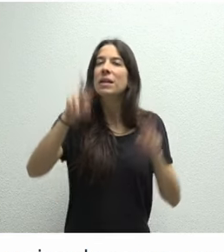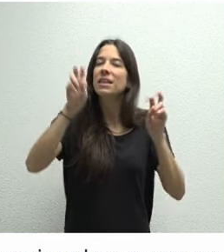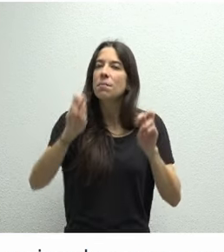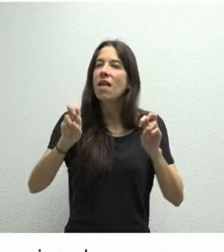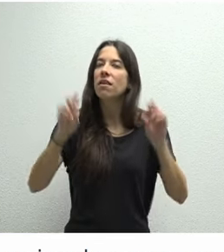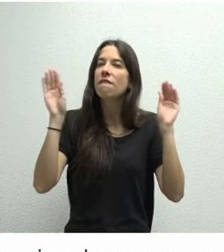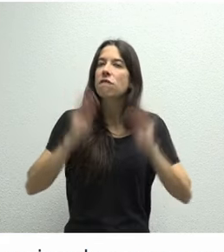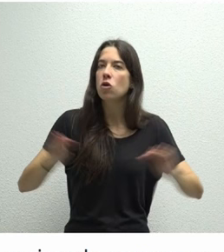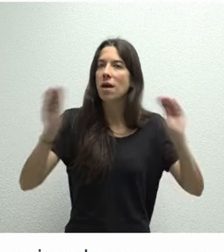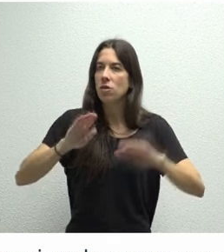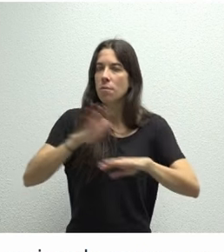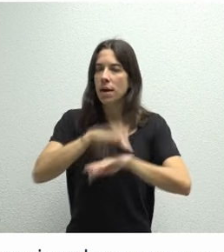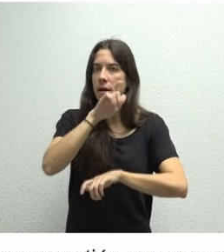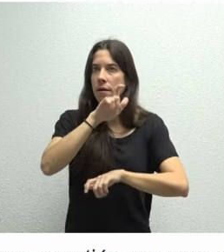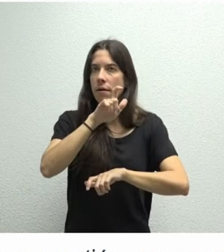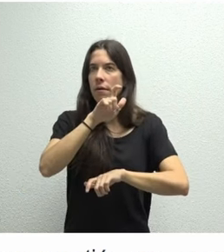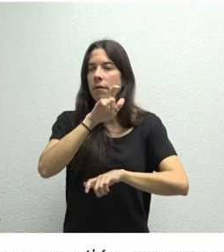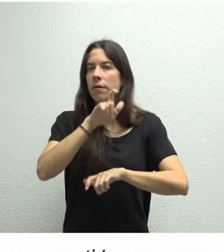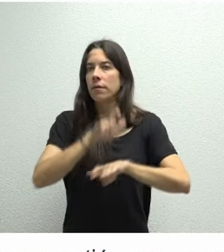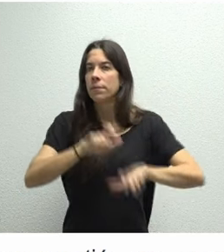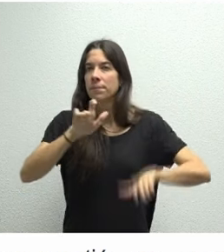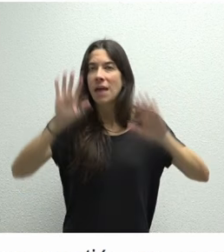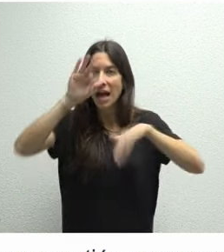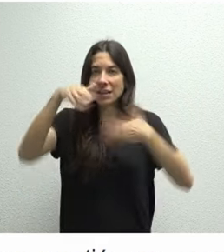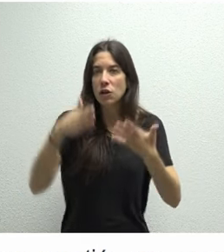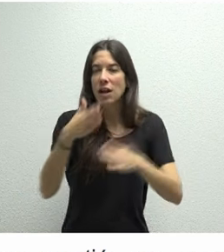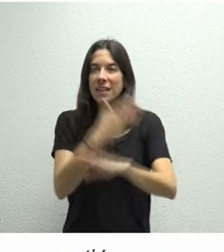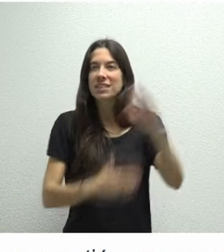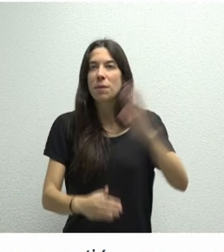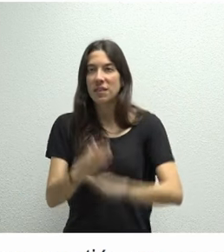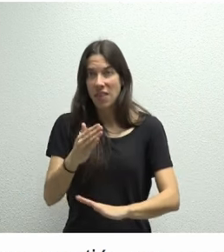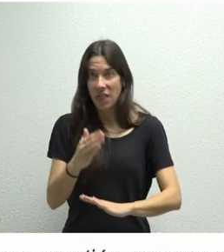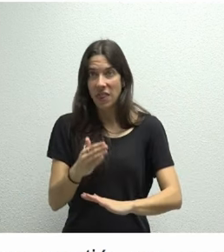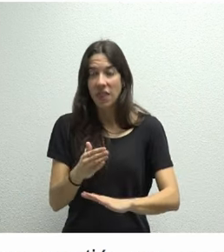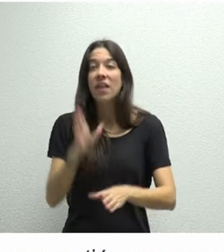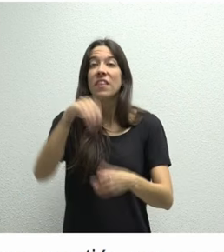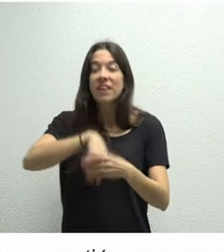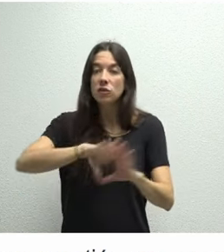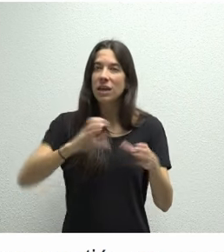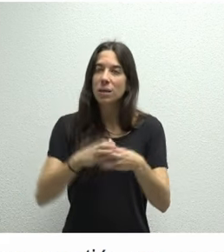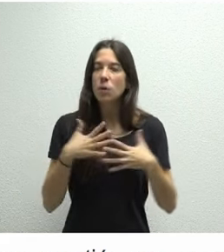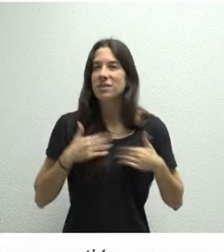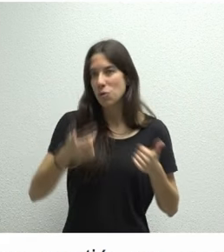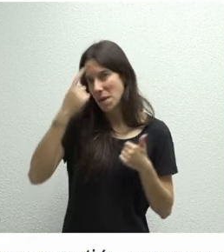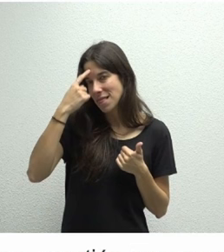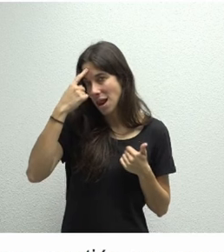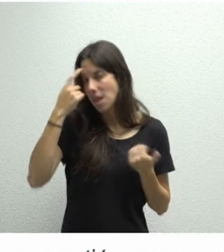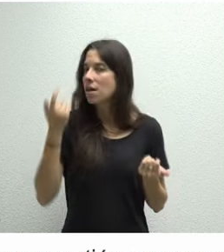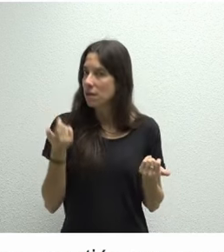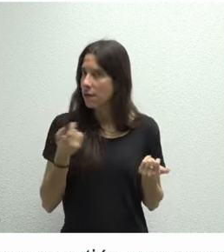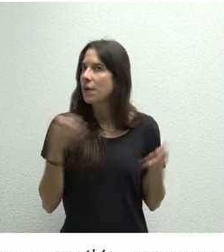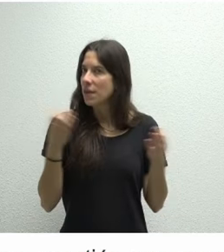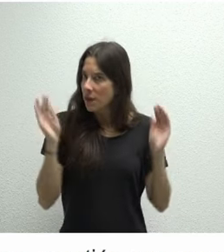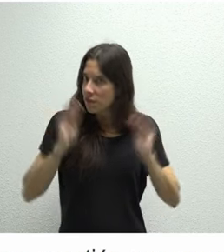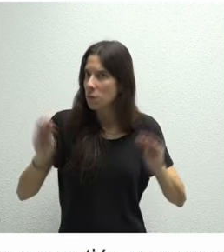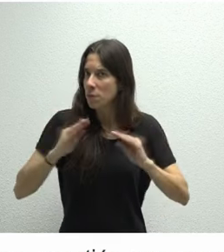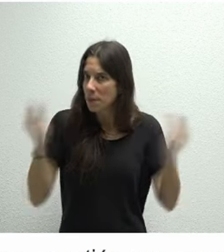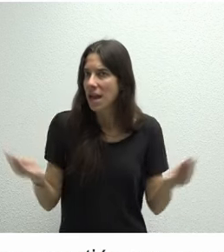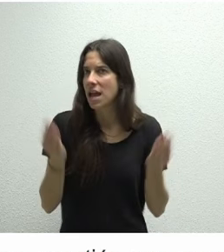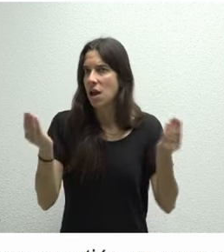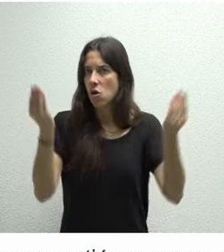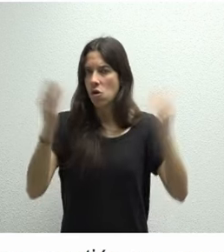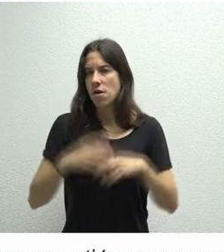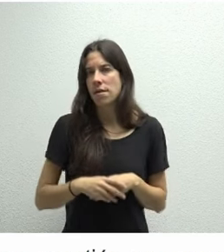la en en la atención a la discapacidad de las personas de los equipos de Salud Mental eh es Es casi